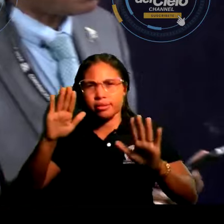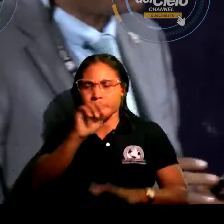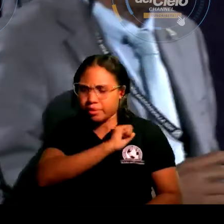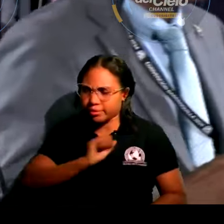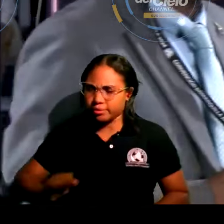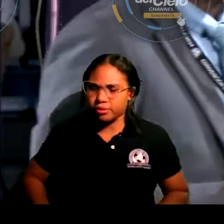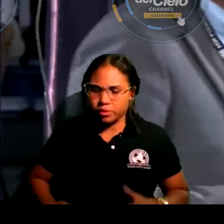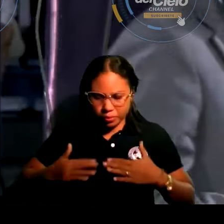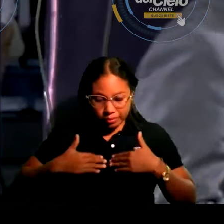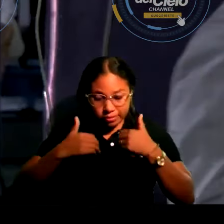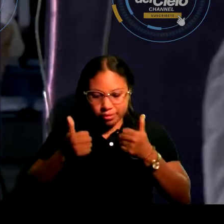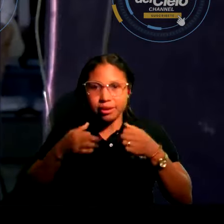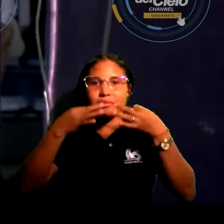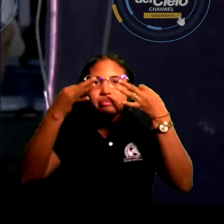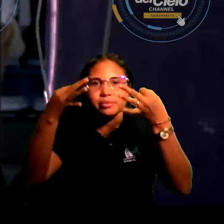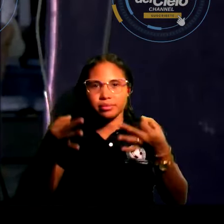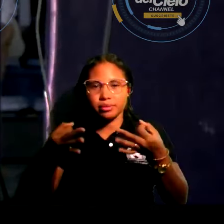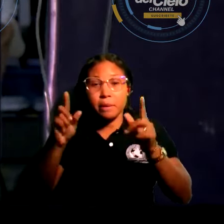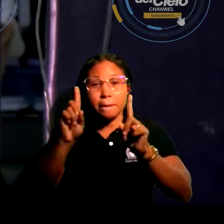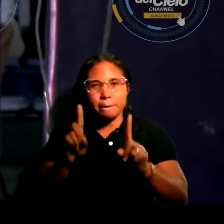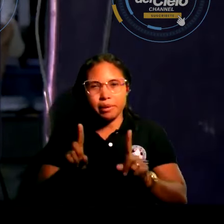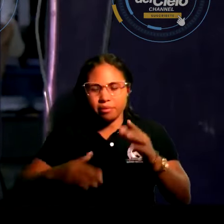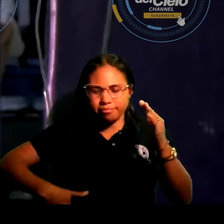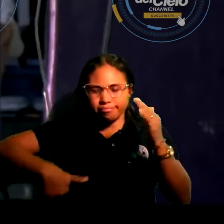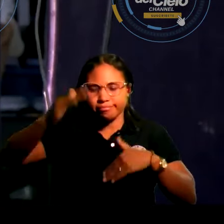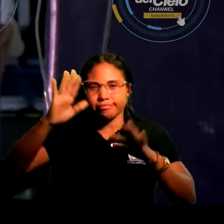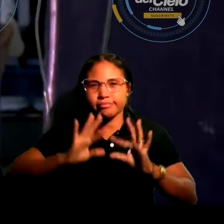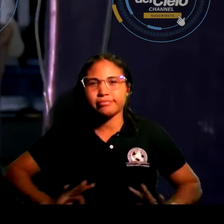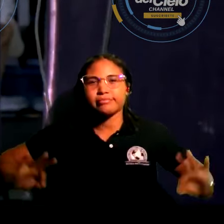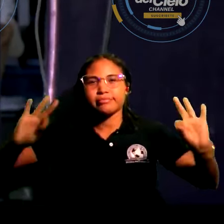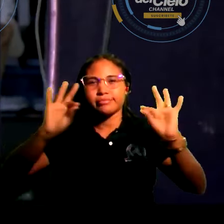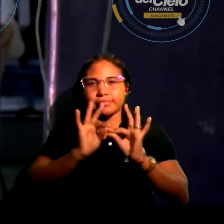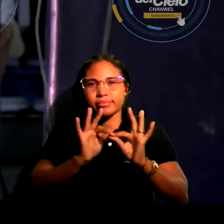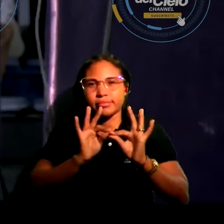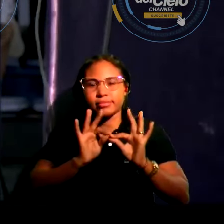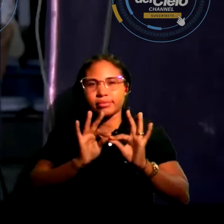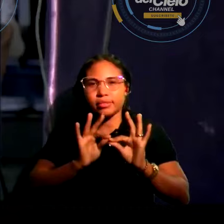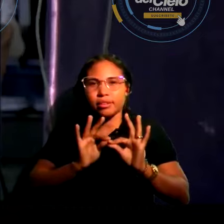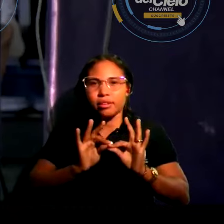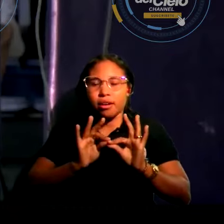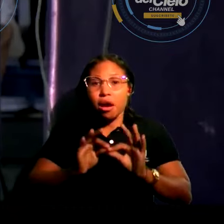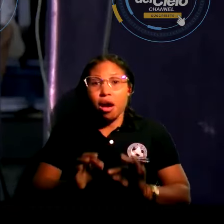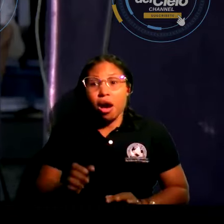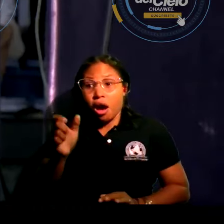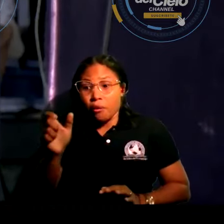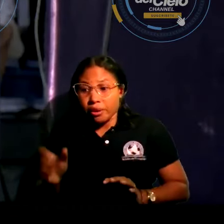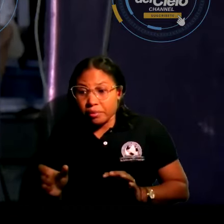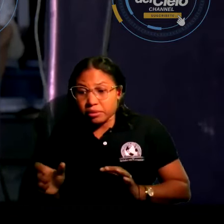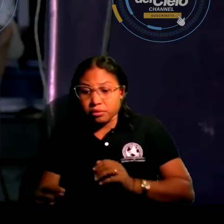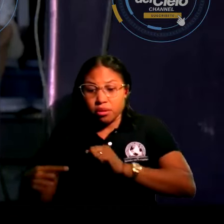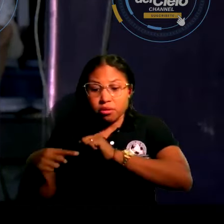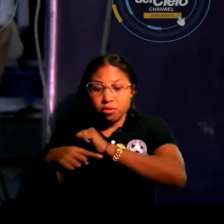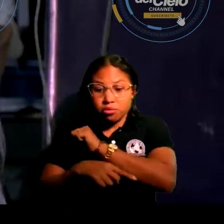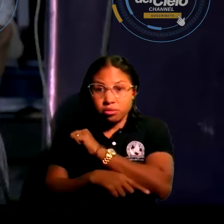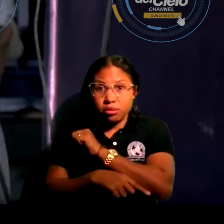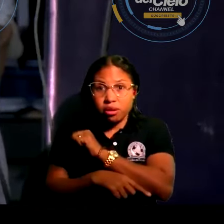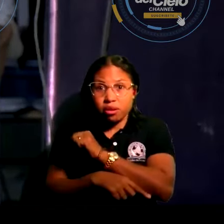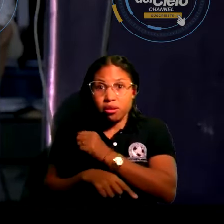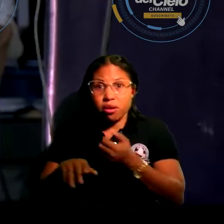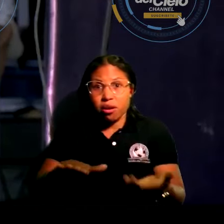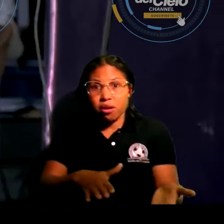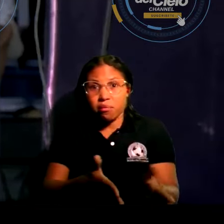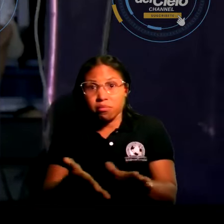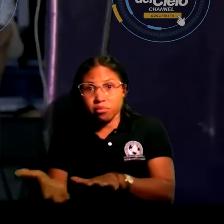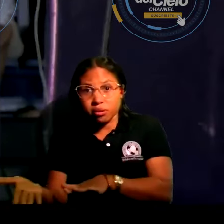es verdad. Pero lo más importante, ¿de qué le serviría a un condenado a muerte en la